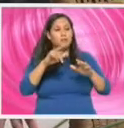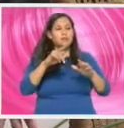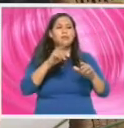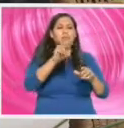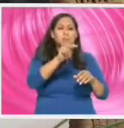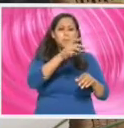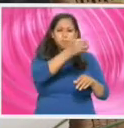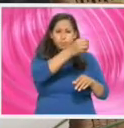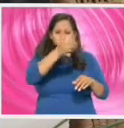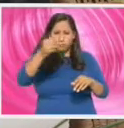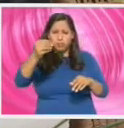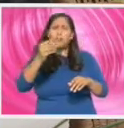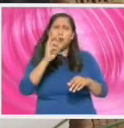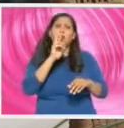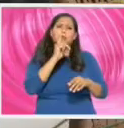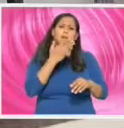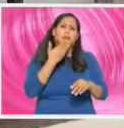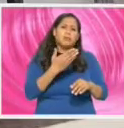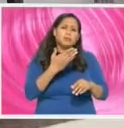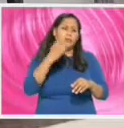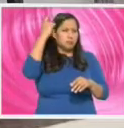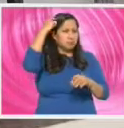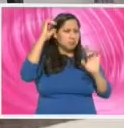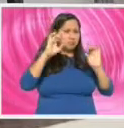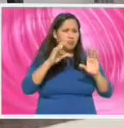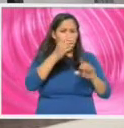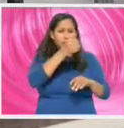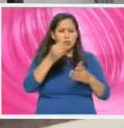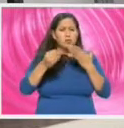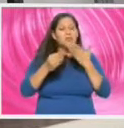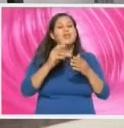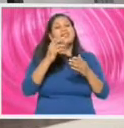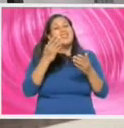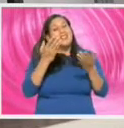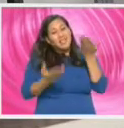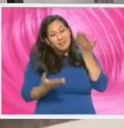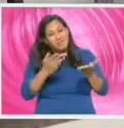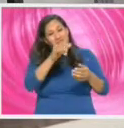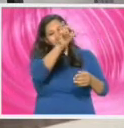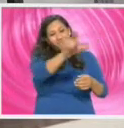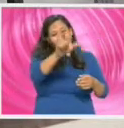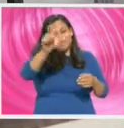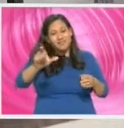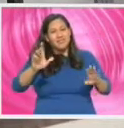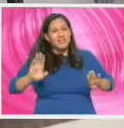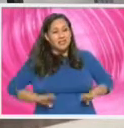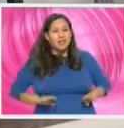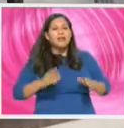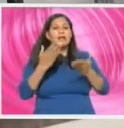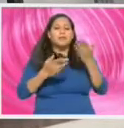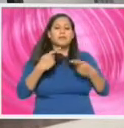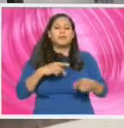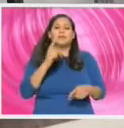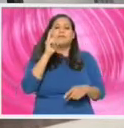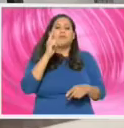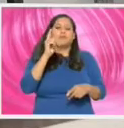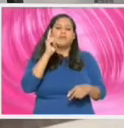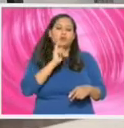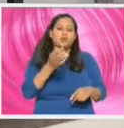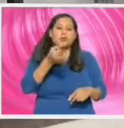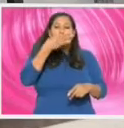ciclo hay una mejoría importante. Entonces te digo, valdría la pena estudiar la paciente que quiere usar los anticonceptivos tiene la